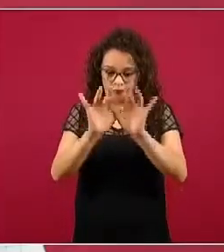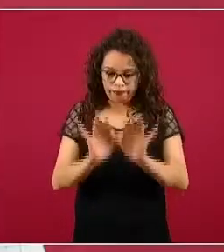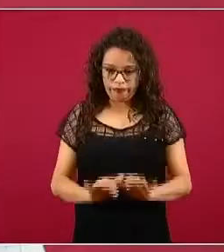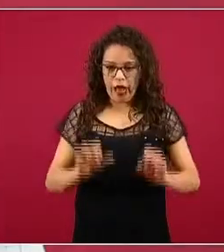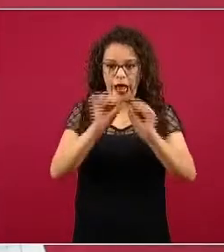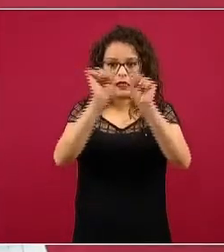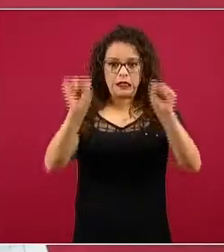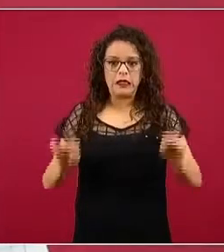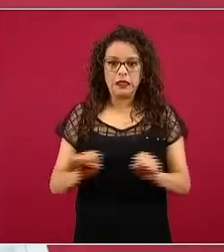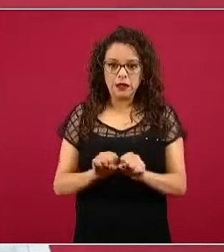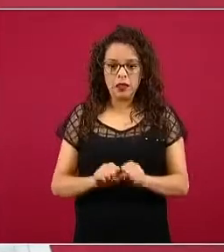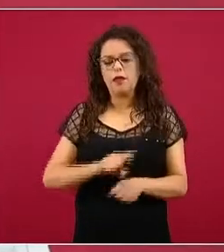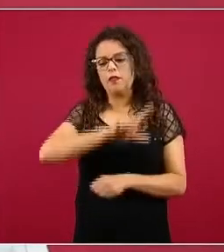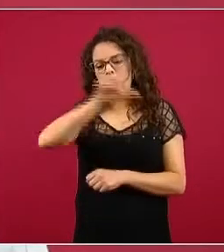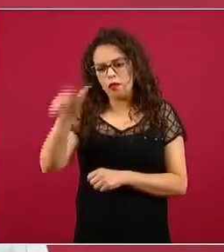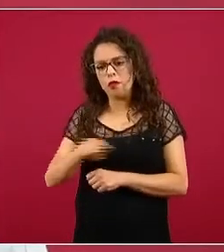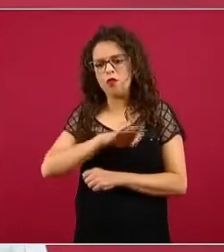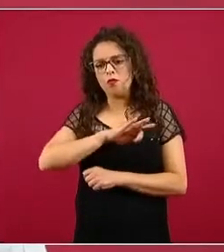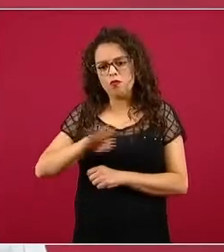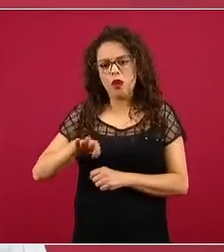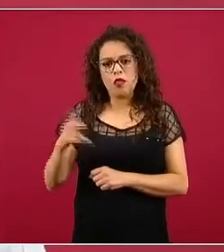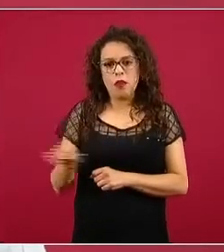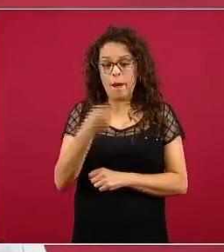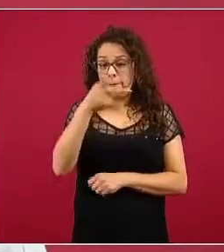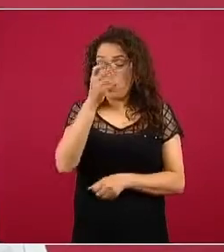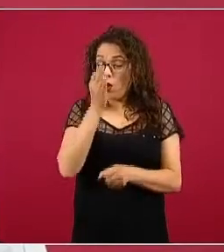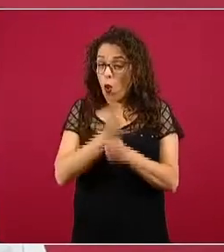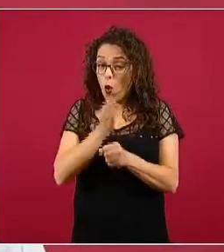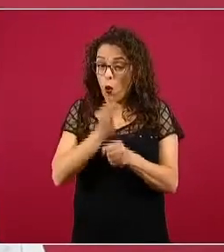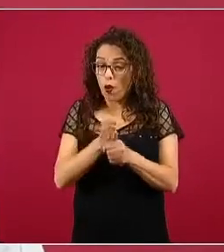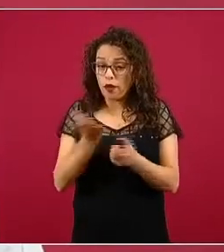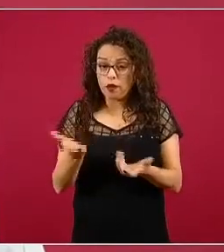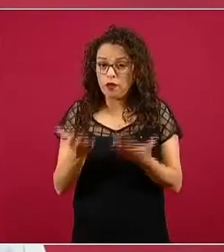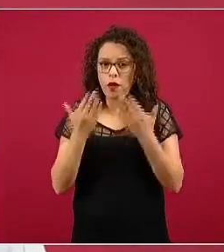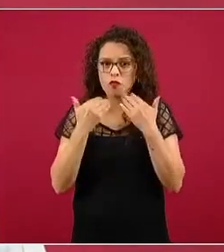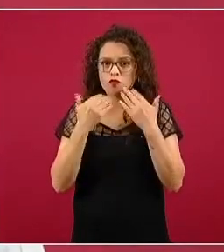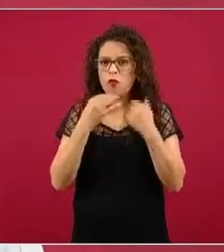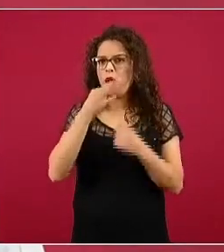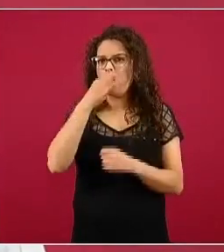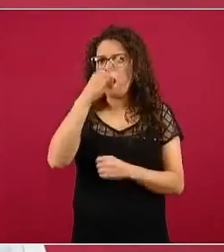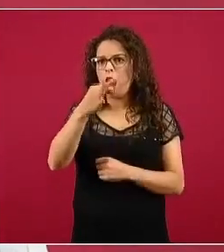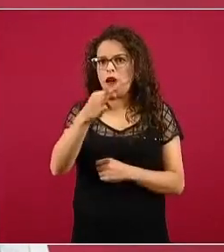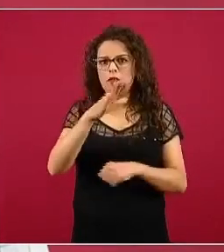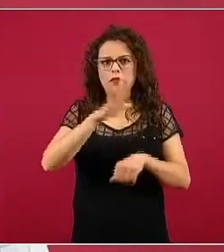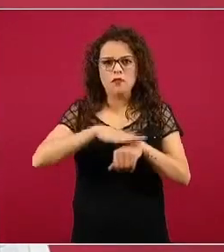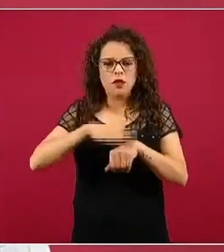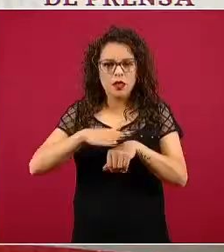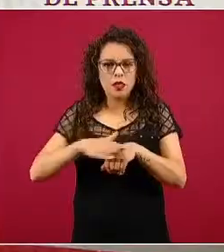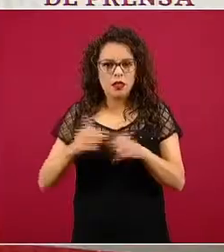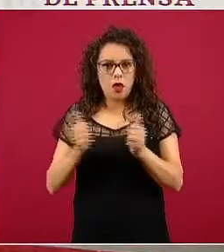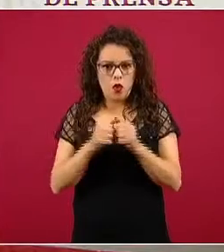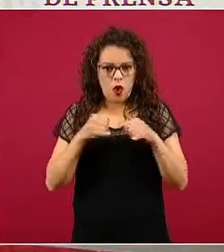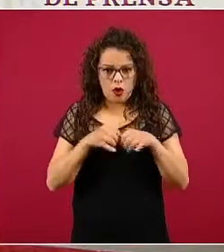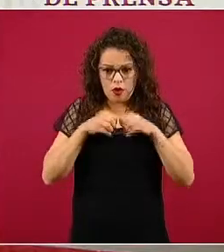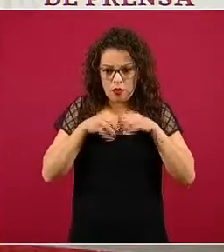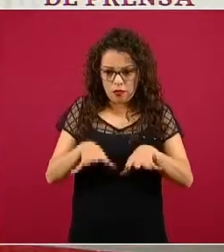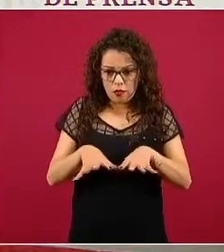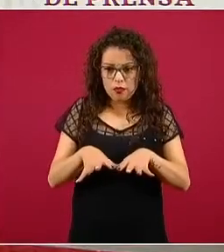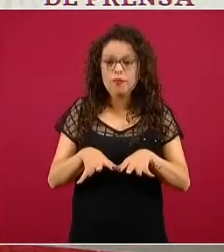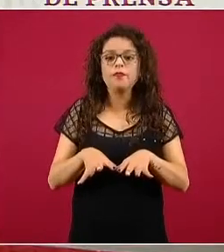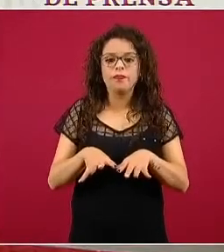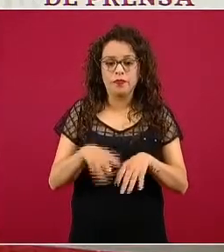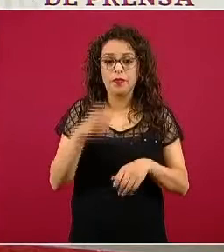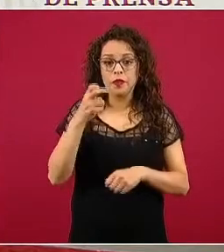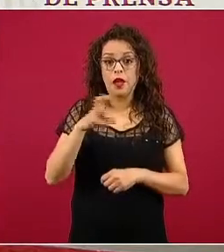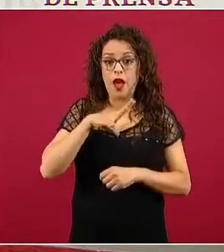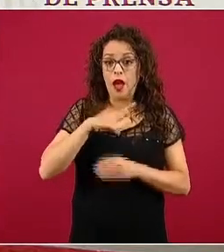a consultar. Digamos que hasta ese momento no tenemos ningún alertamiento ni ningún informe de que los casos